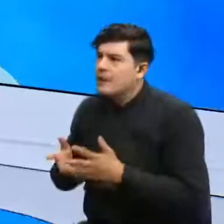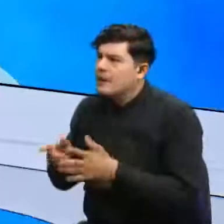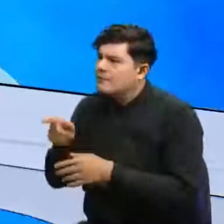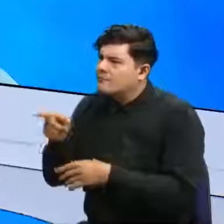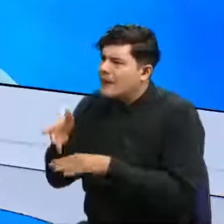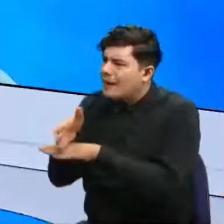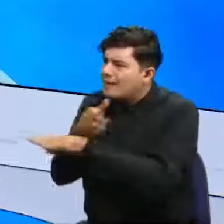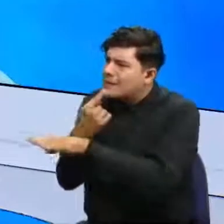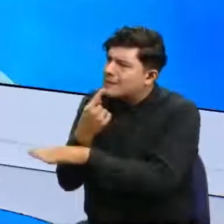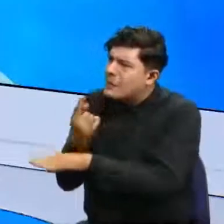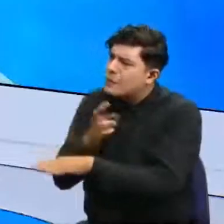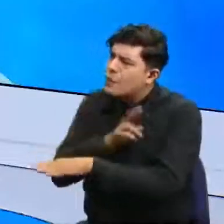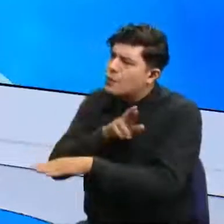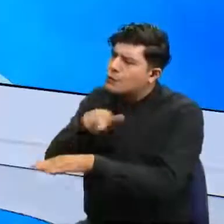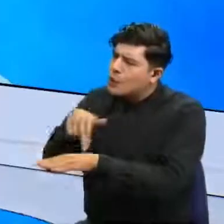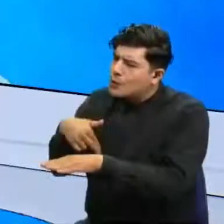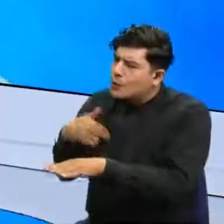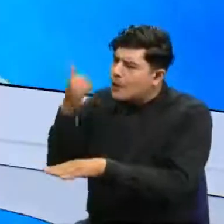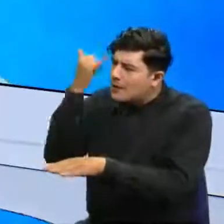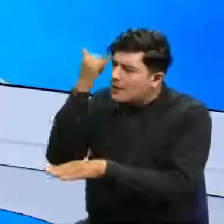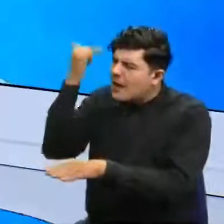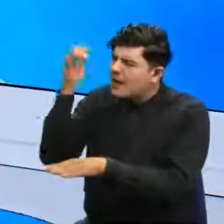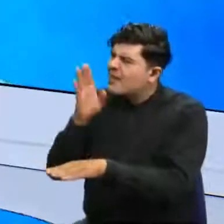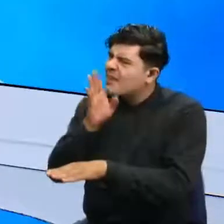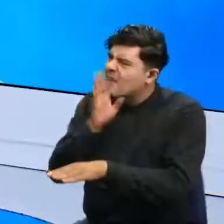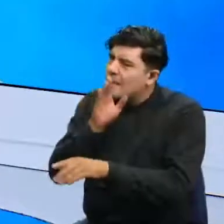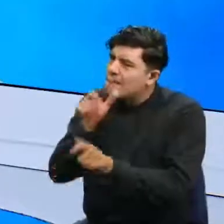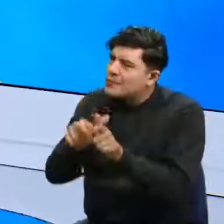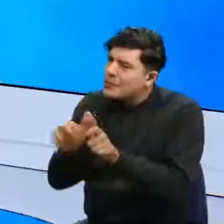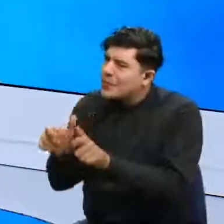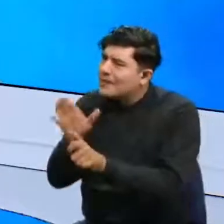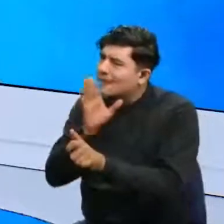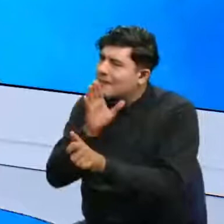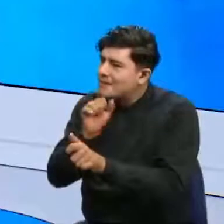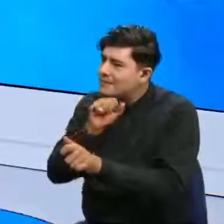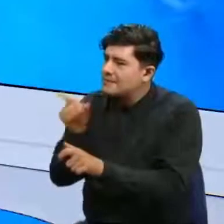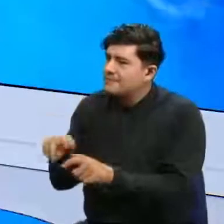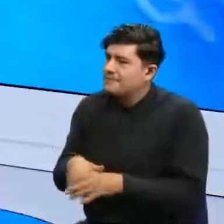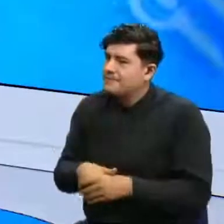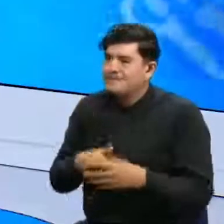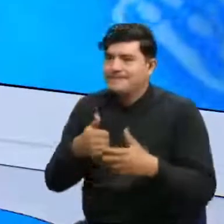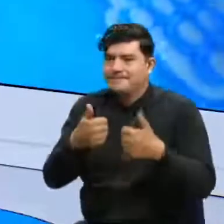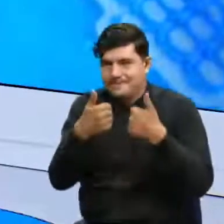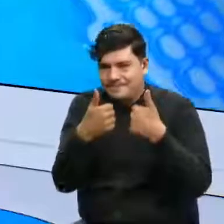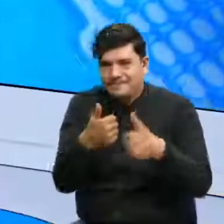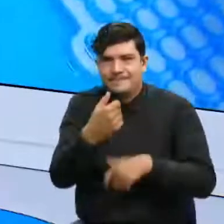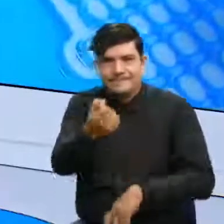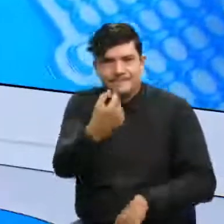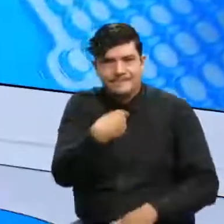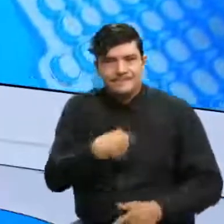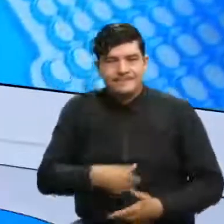el equipo de trabajo que está detrás de esta propuesta? Qué bueno que lo anotes.